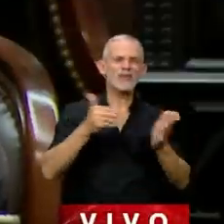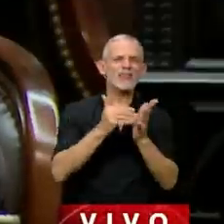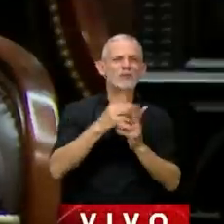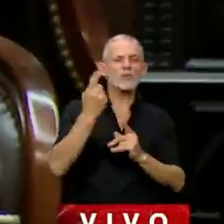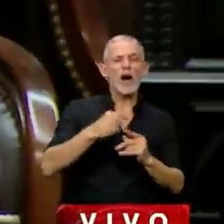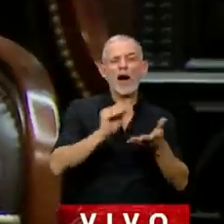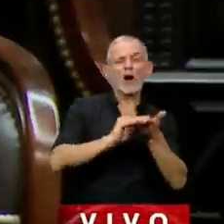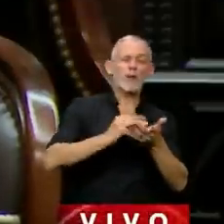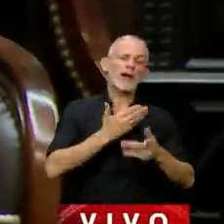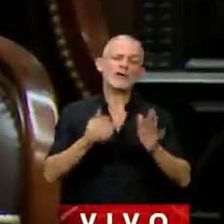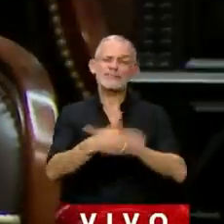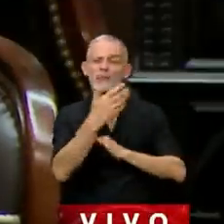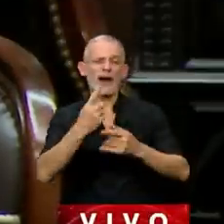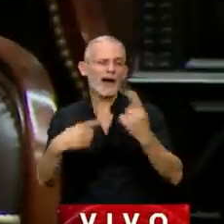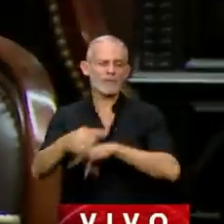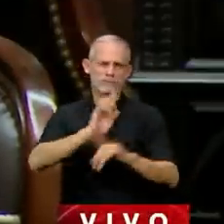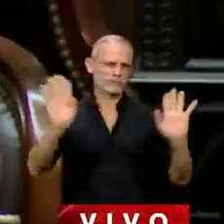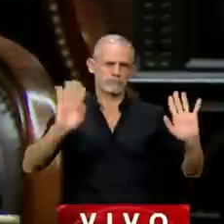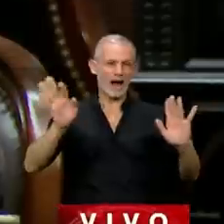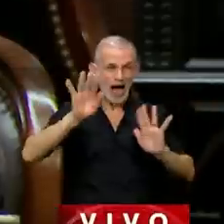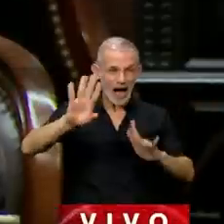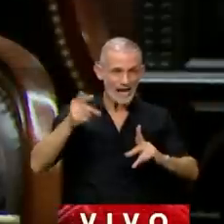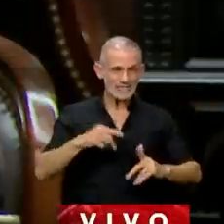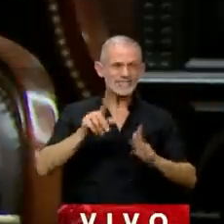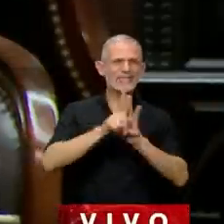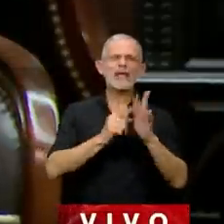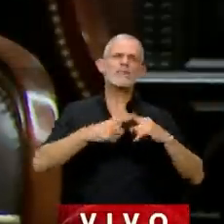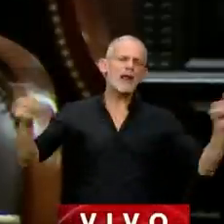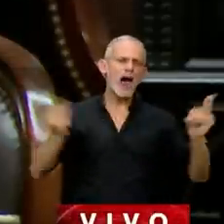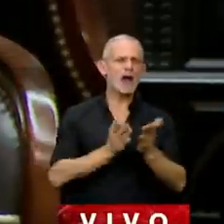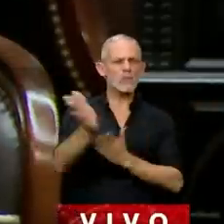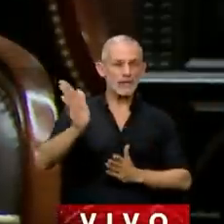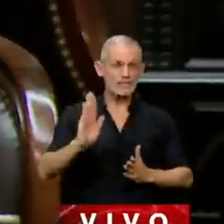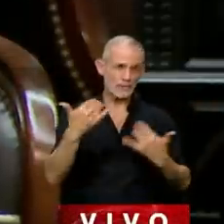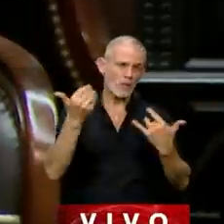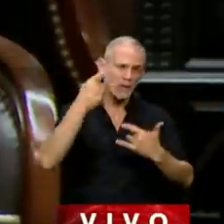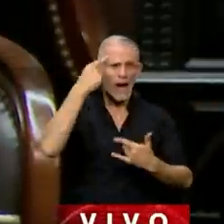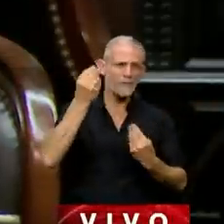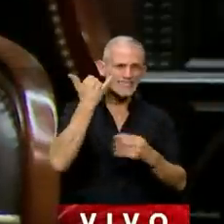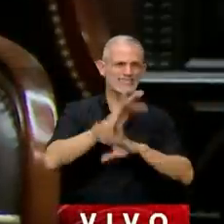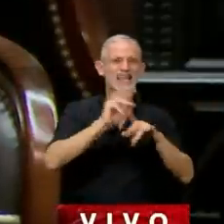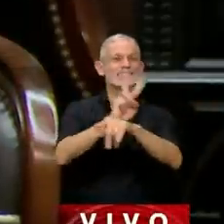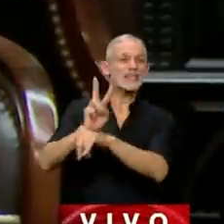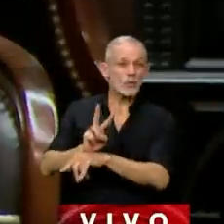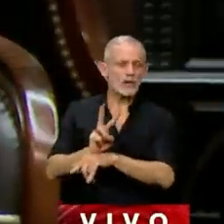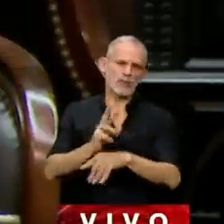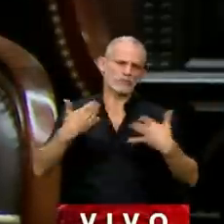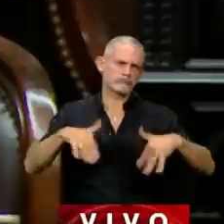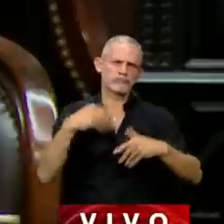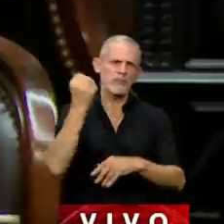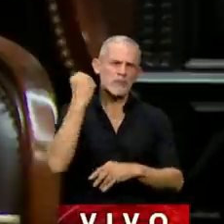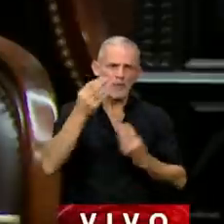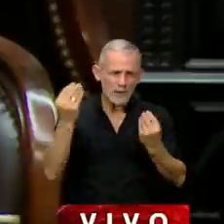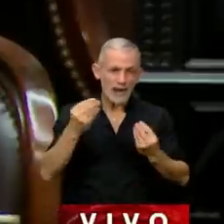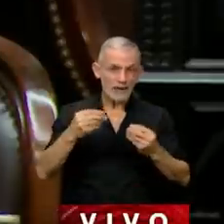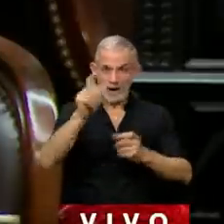otra administración. Solo desde esta mirada, a mediano y a largo plazo, podremos pensar a la seguridad como un elemento clave